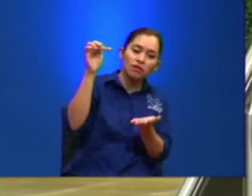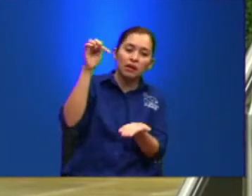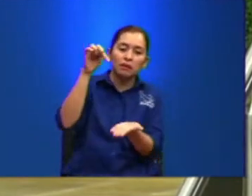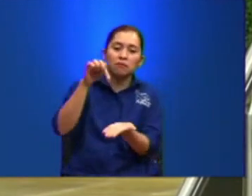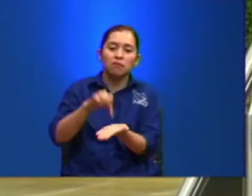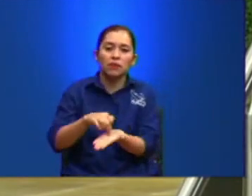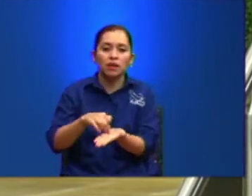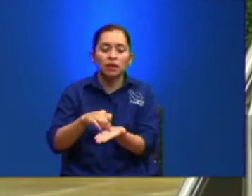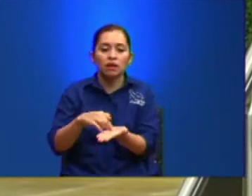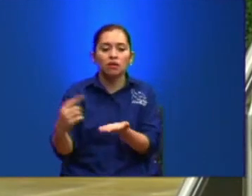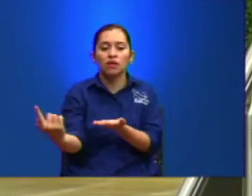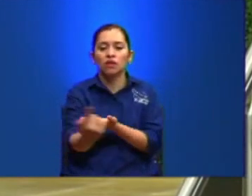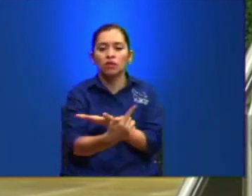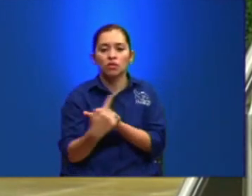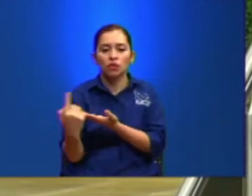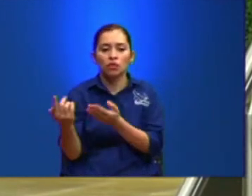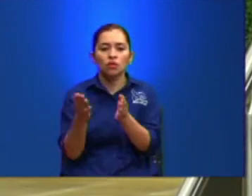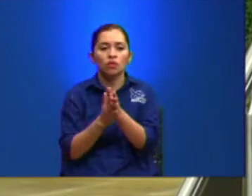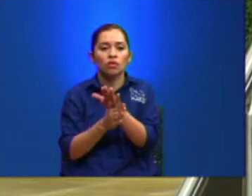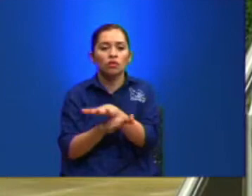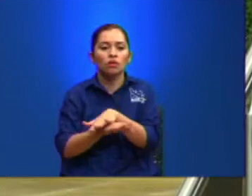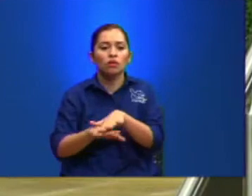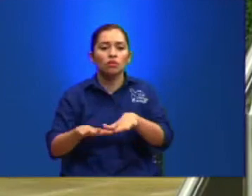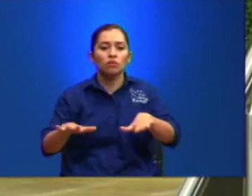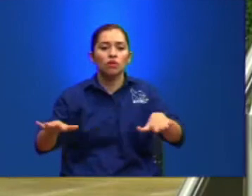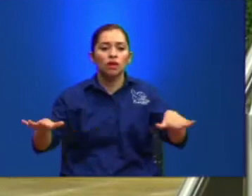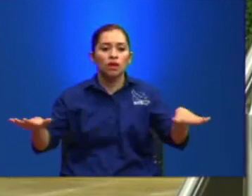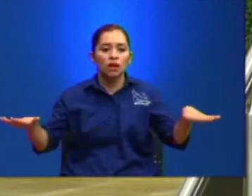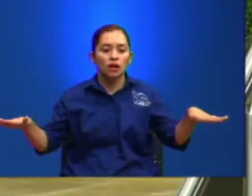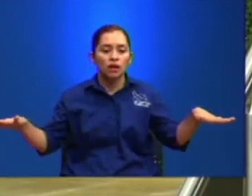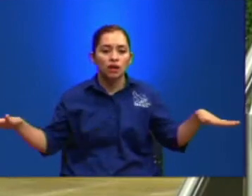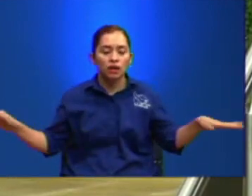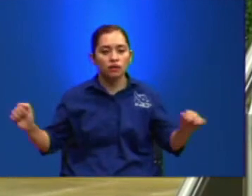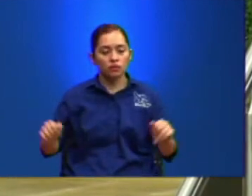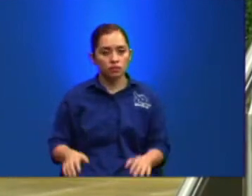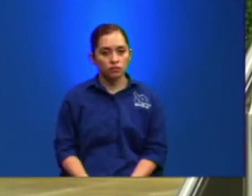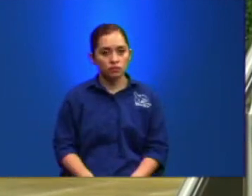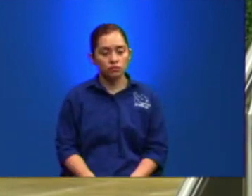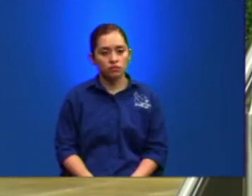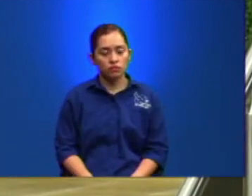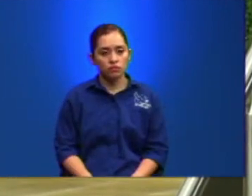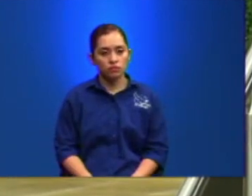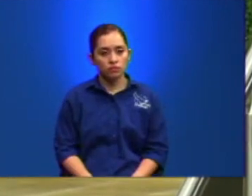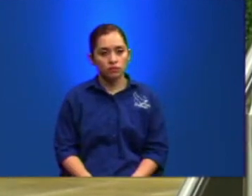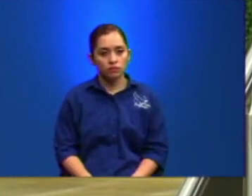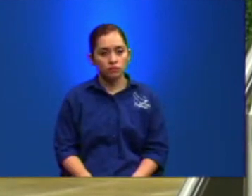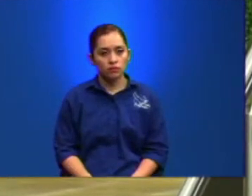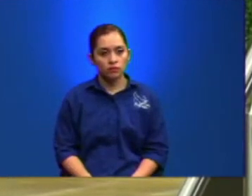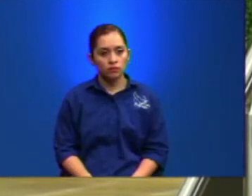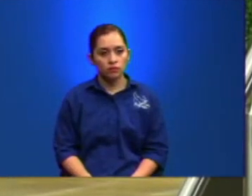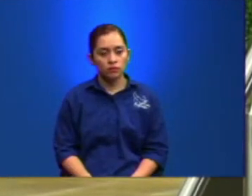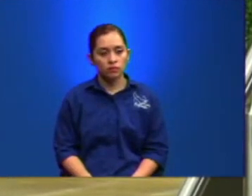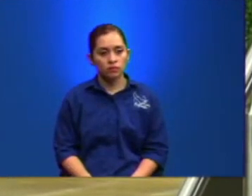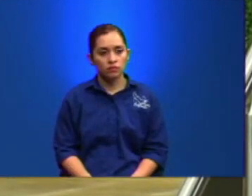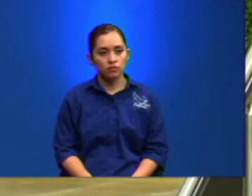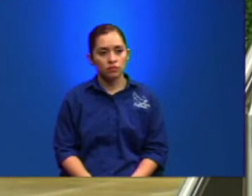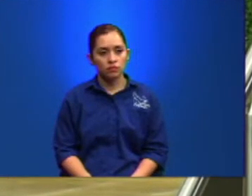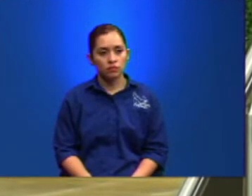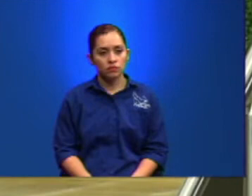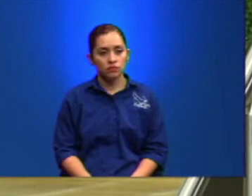y creen que no que no es muerte porque porque como están yúnes